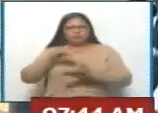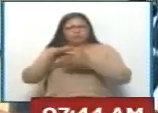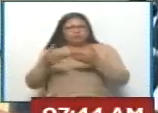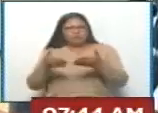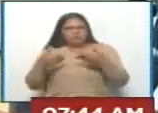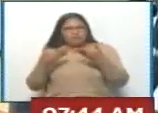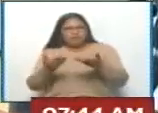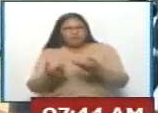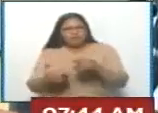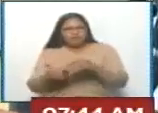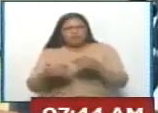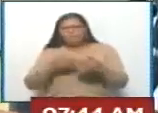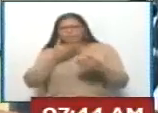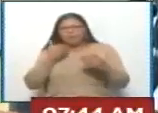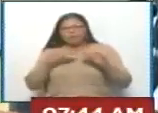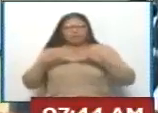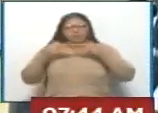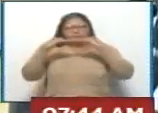inyectarle mayor estabilidad